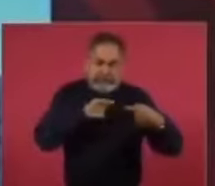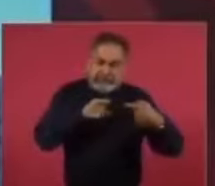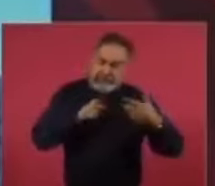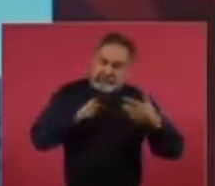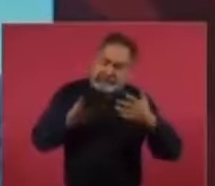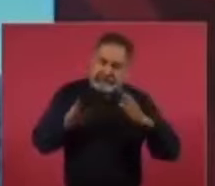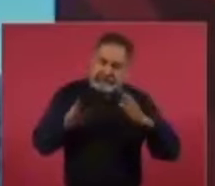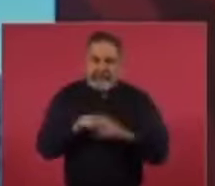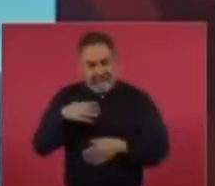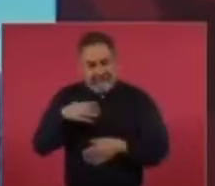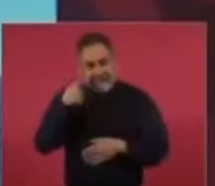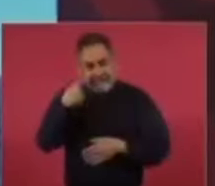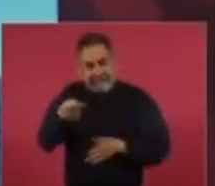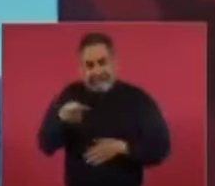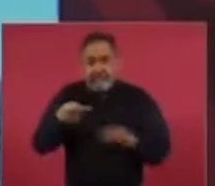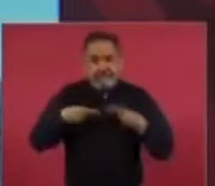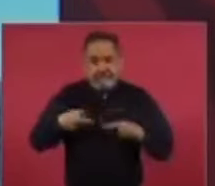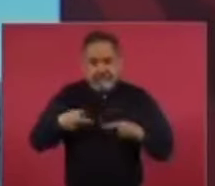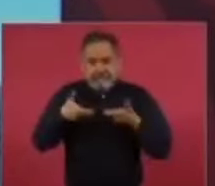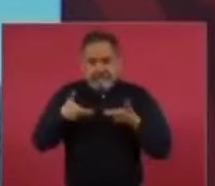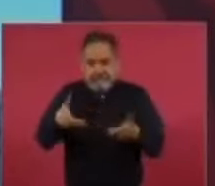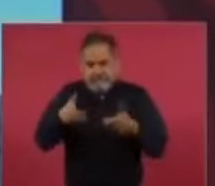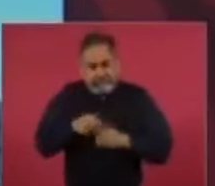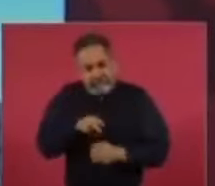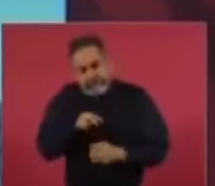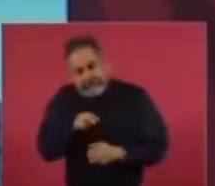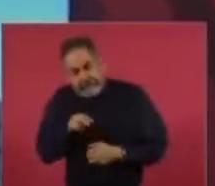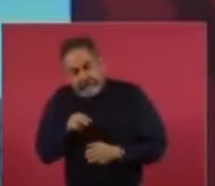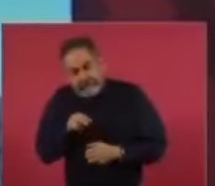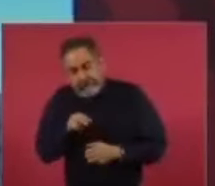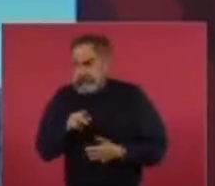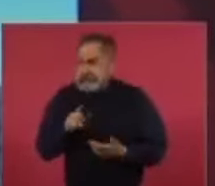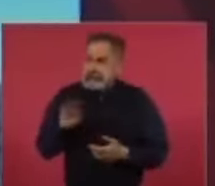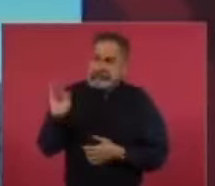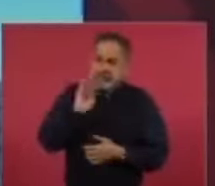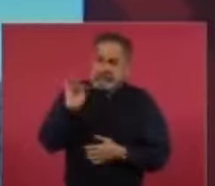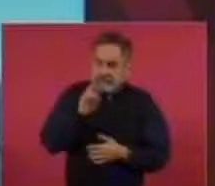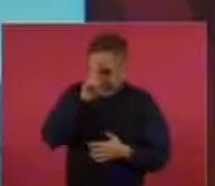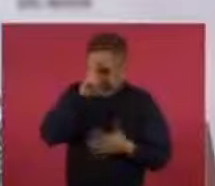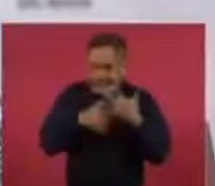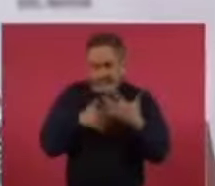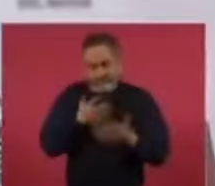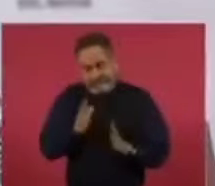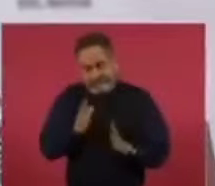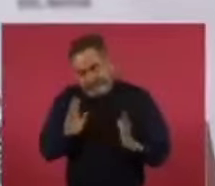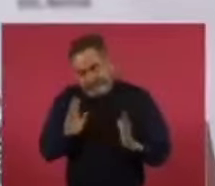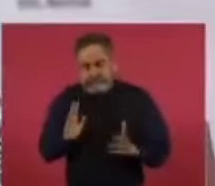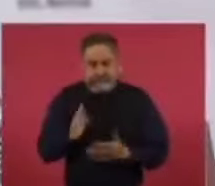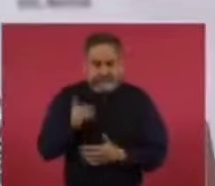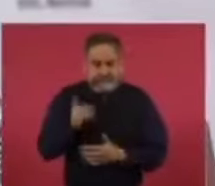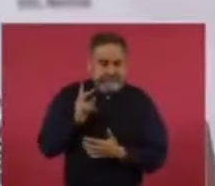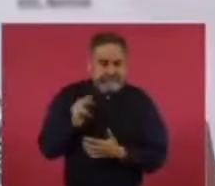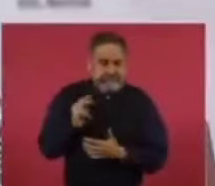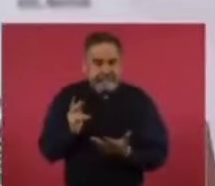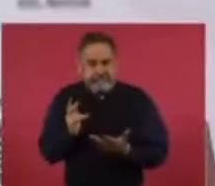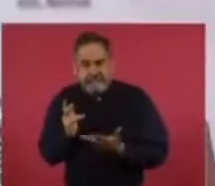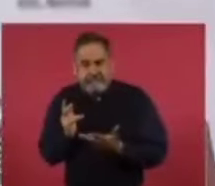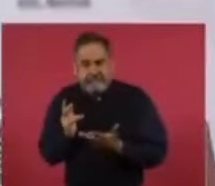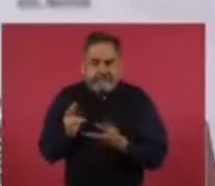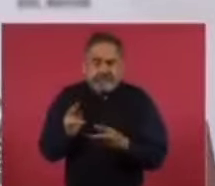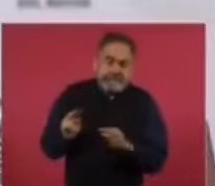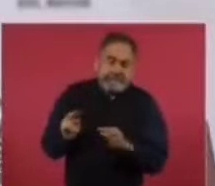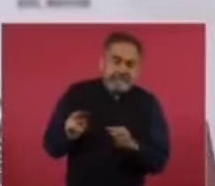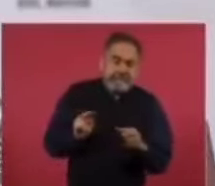que realiza el presidente Andrés Manuel. Y con todo respeto para la gente que de repente hace ese tipo de análisis absurdos.